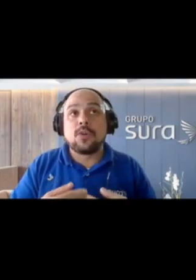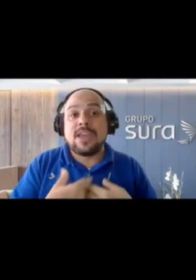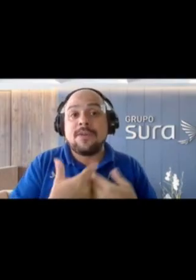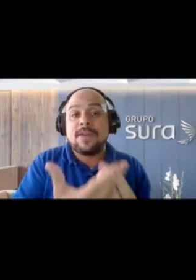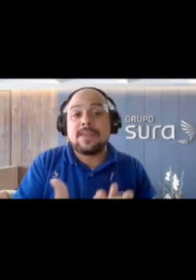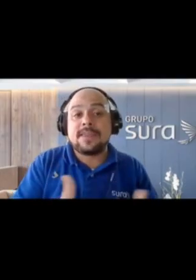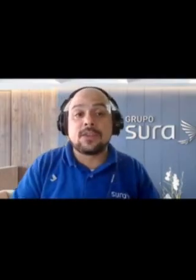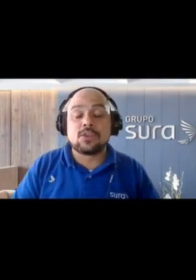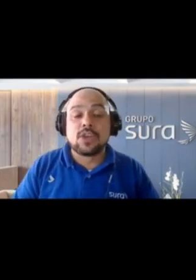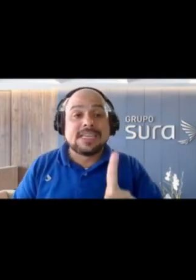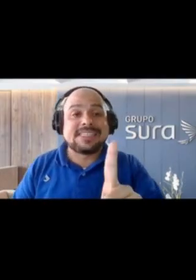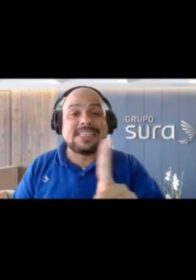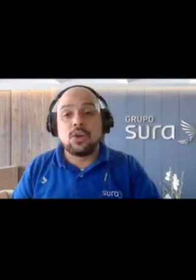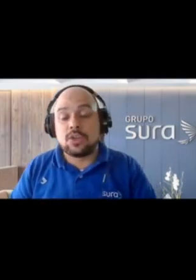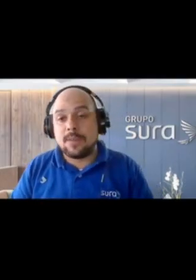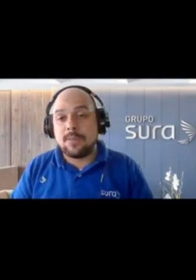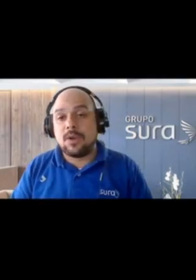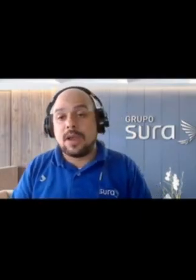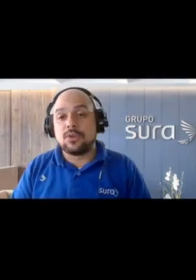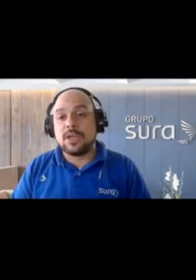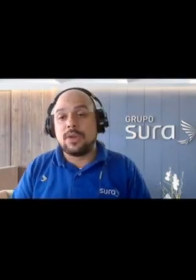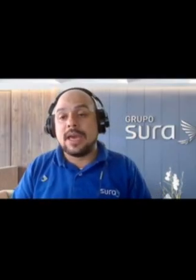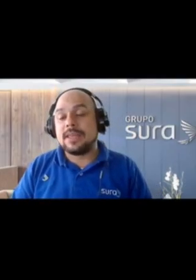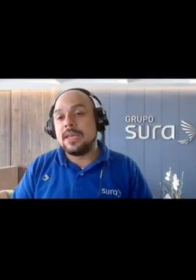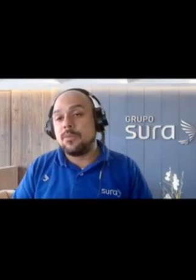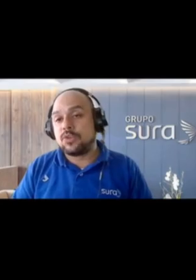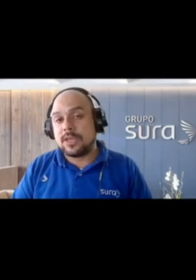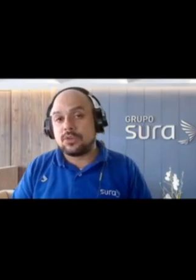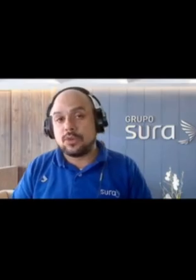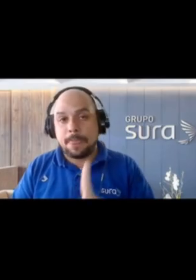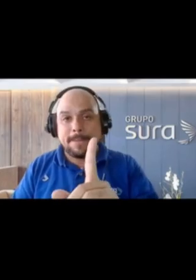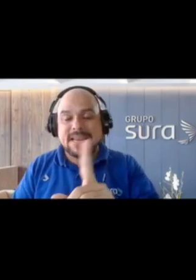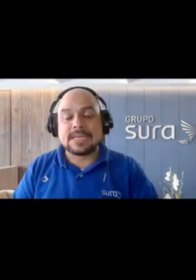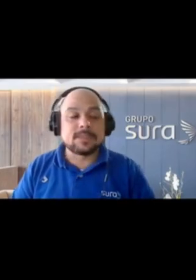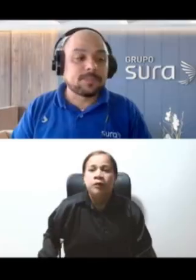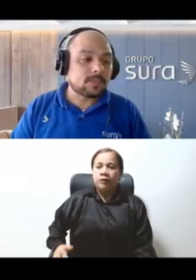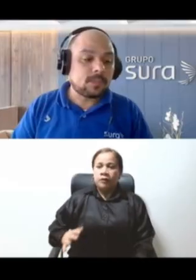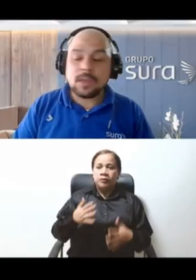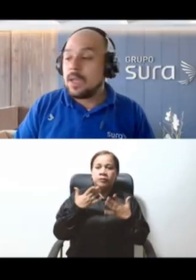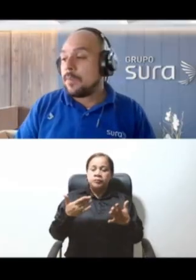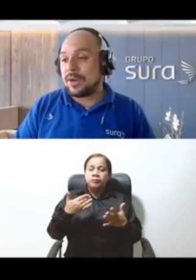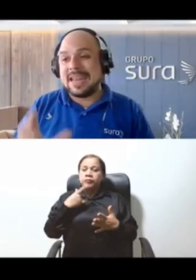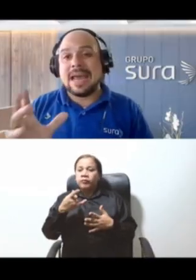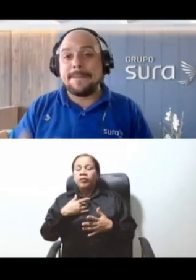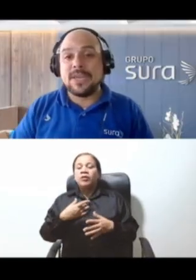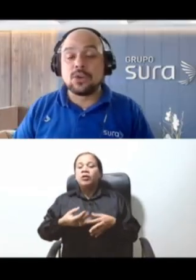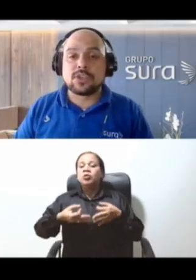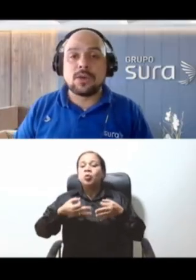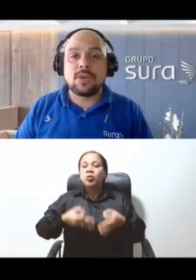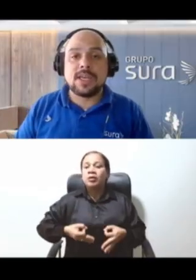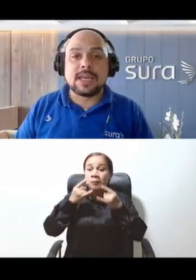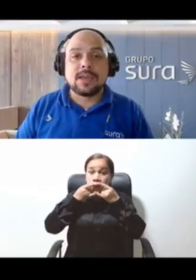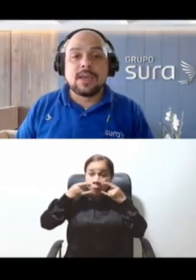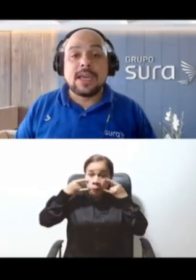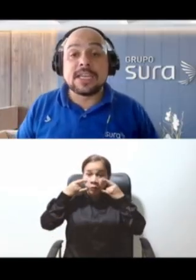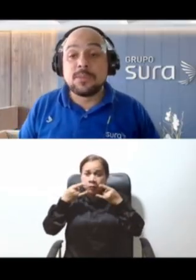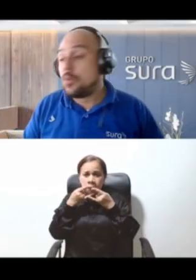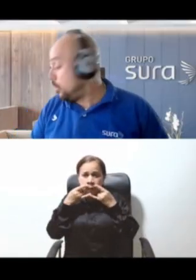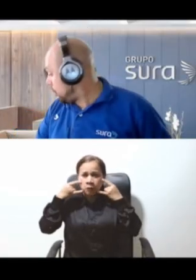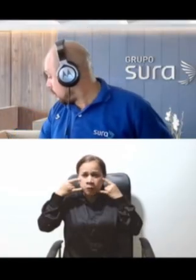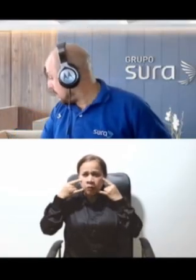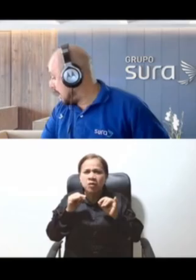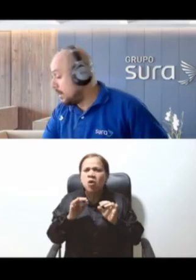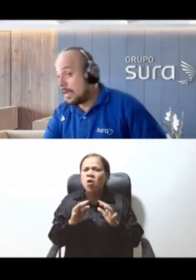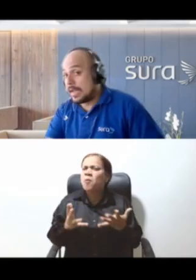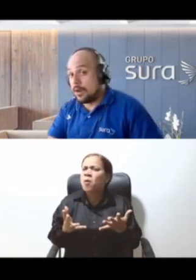nosotros podemos enfrentarnos si no tenemos la bioseguridad. Y muchachos, pilas, porque la bioseguridad